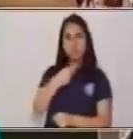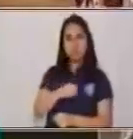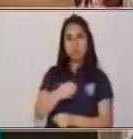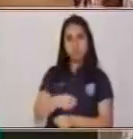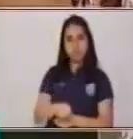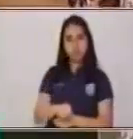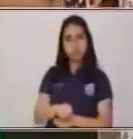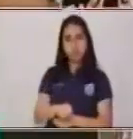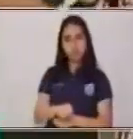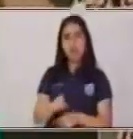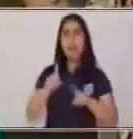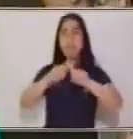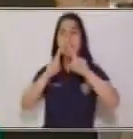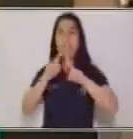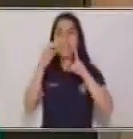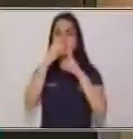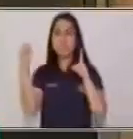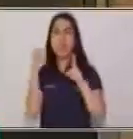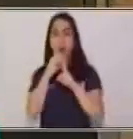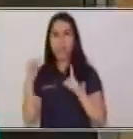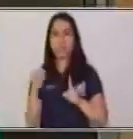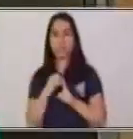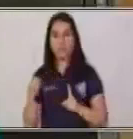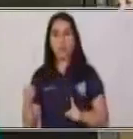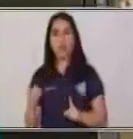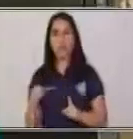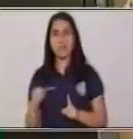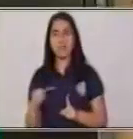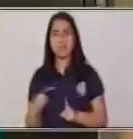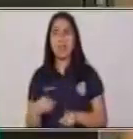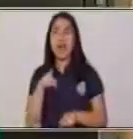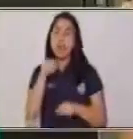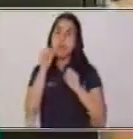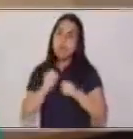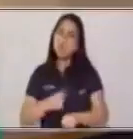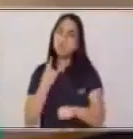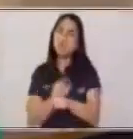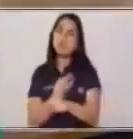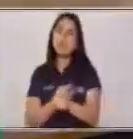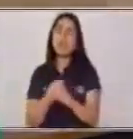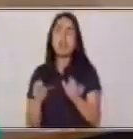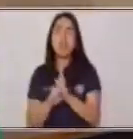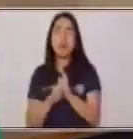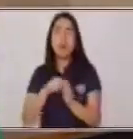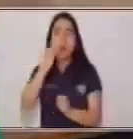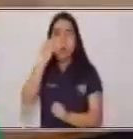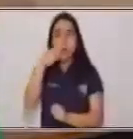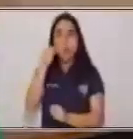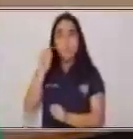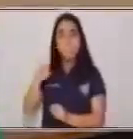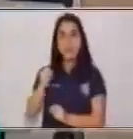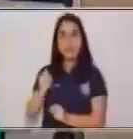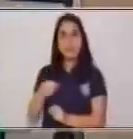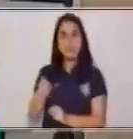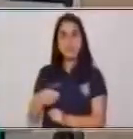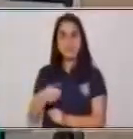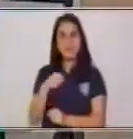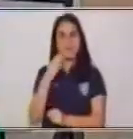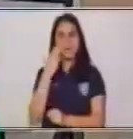En la enumeración nosotros vamos a ver que vamos a utilizar comas. Por ejemplo, tenemos